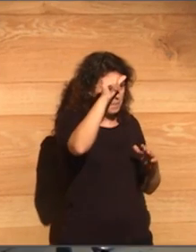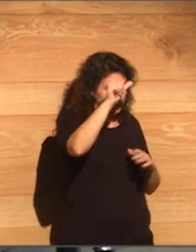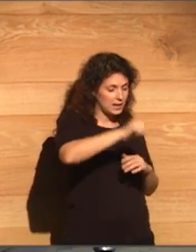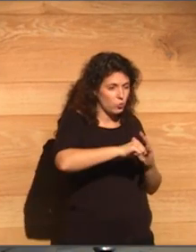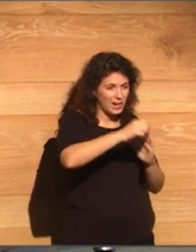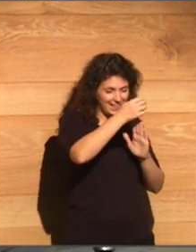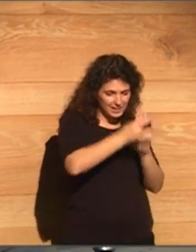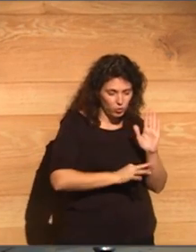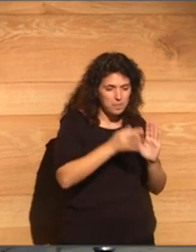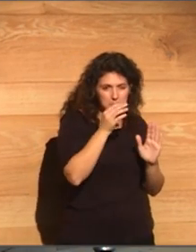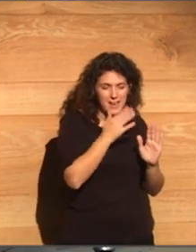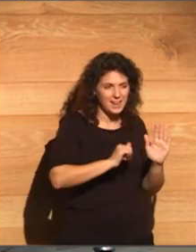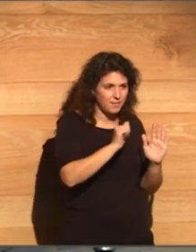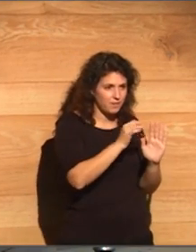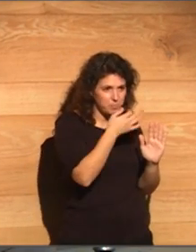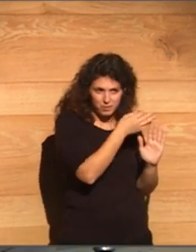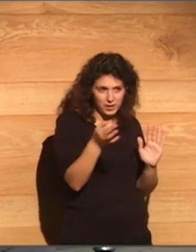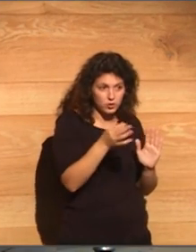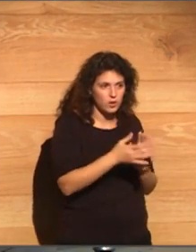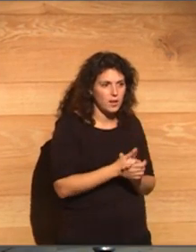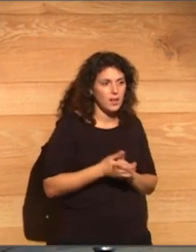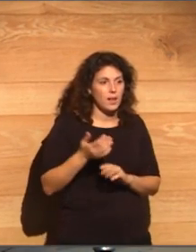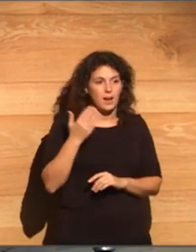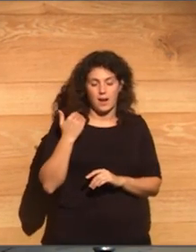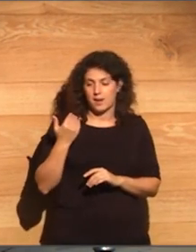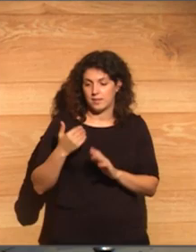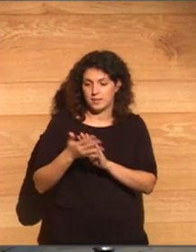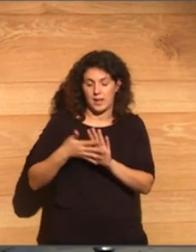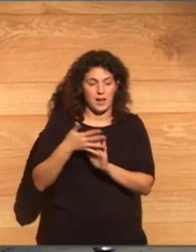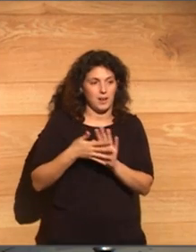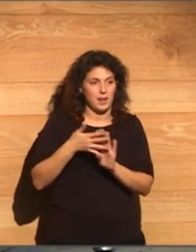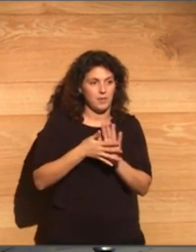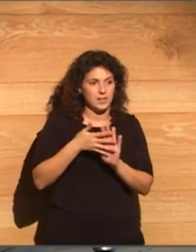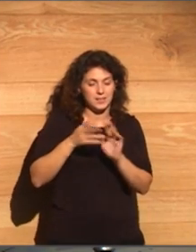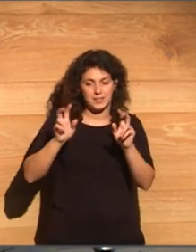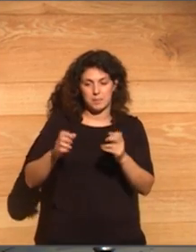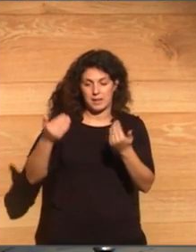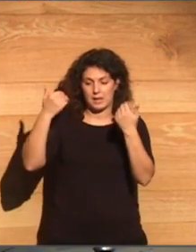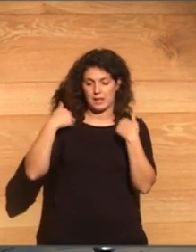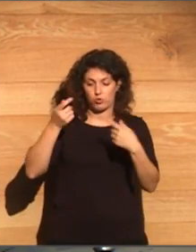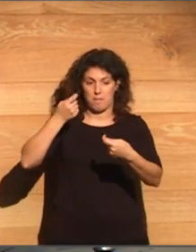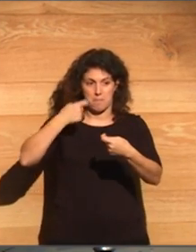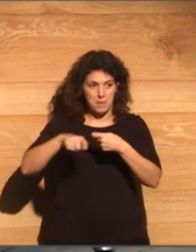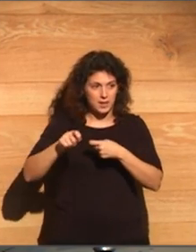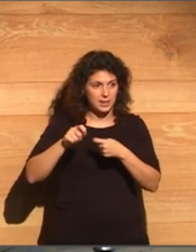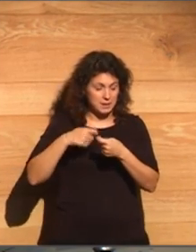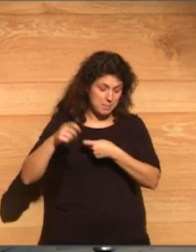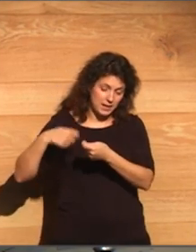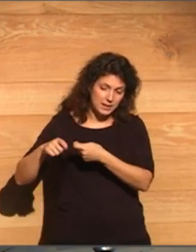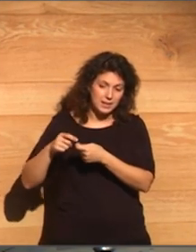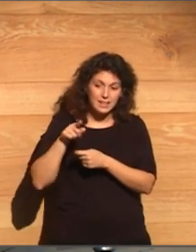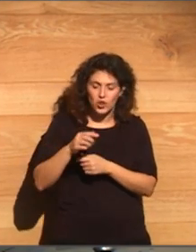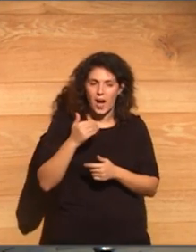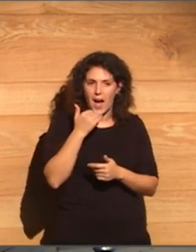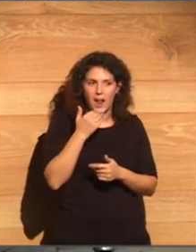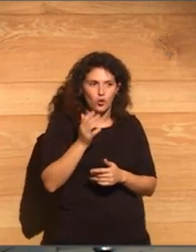en vano estamos un mes trabajando. Lo que hablas, Rodrigo, de los encargados del marketing, tal, parece que es algo